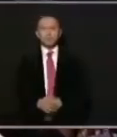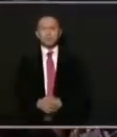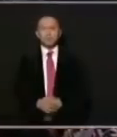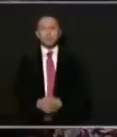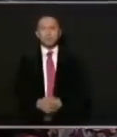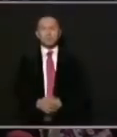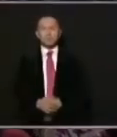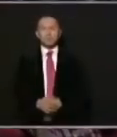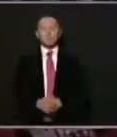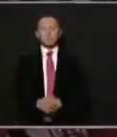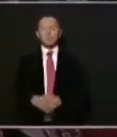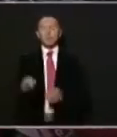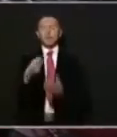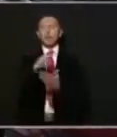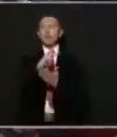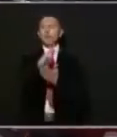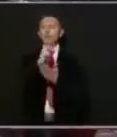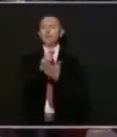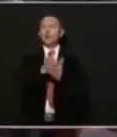El plan es